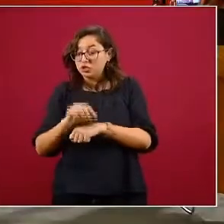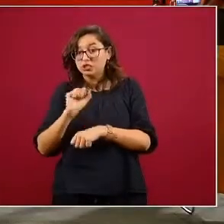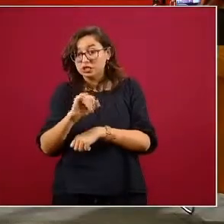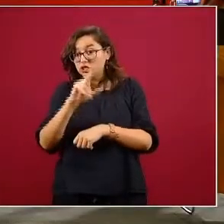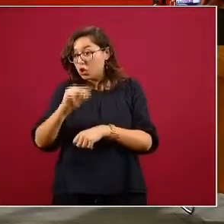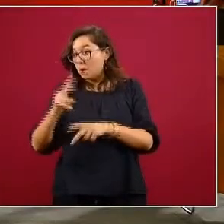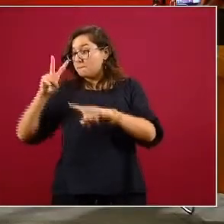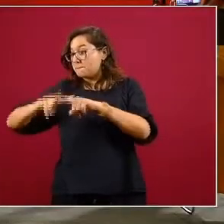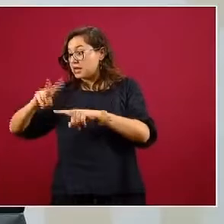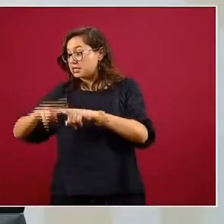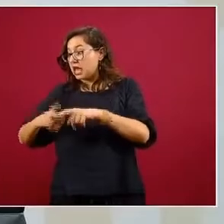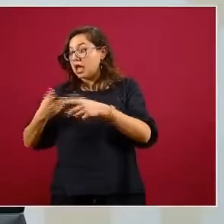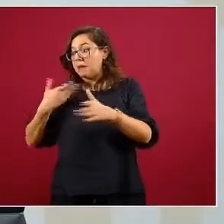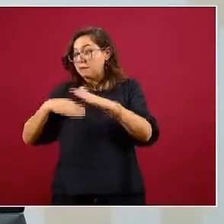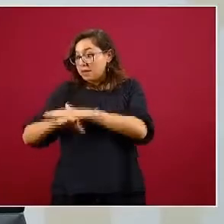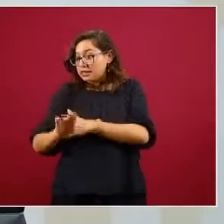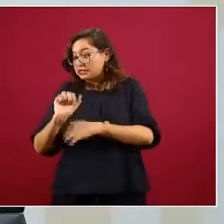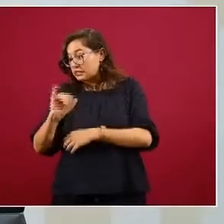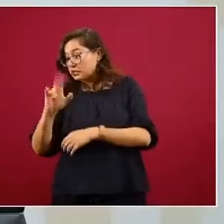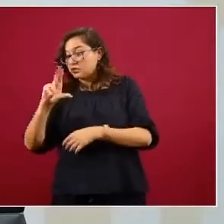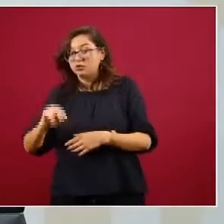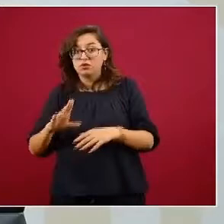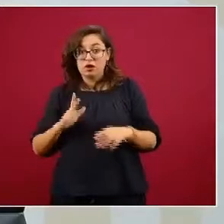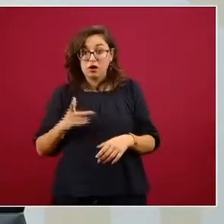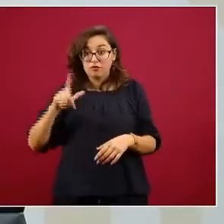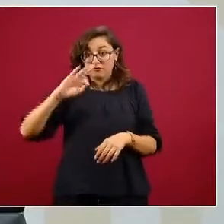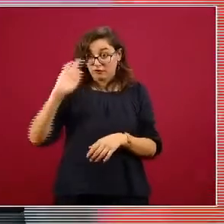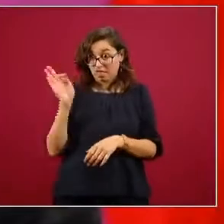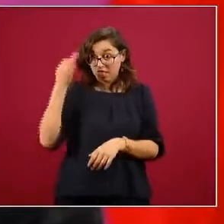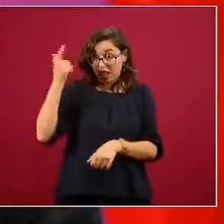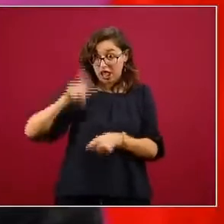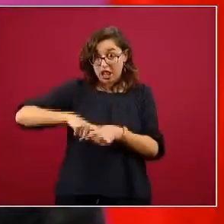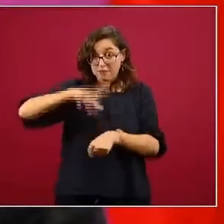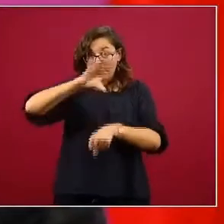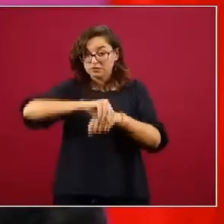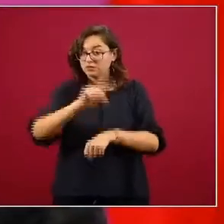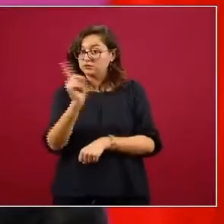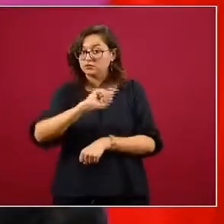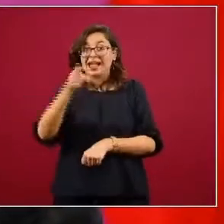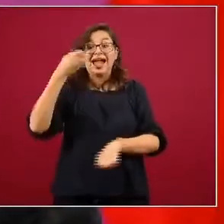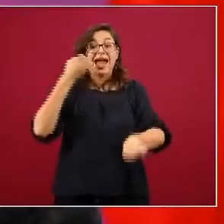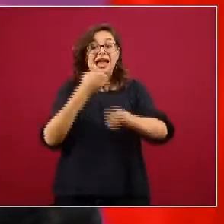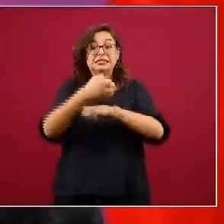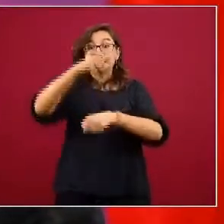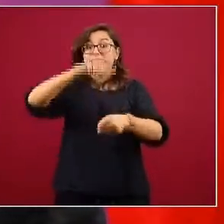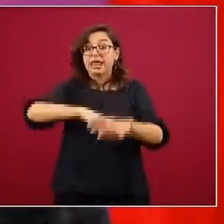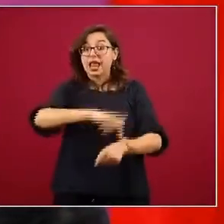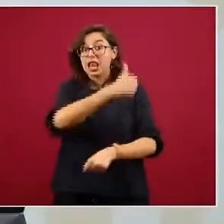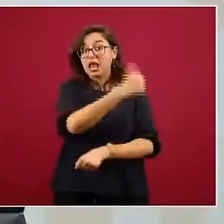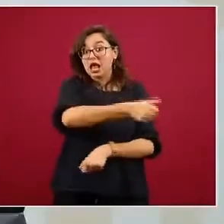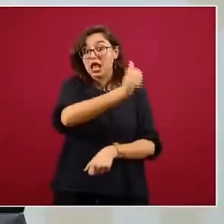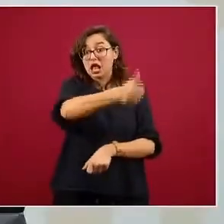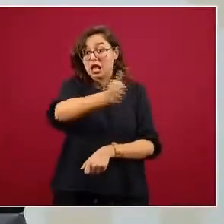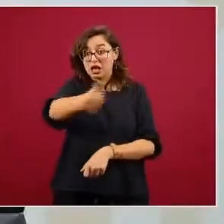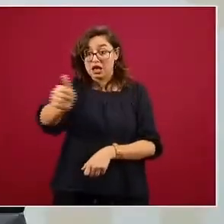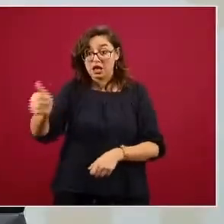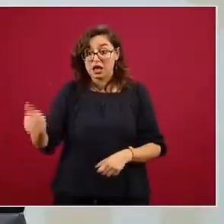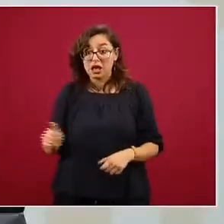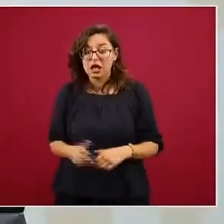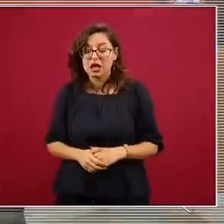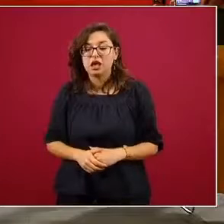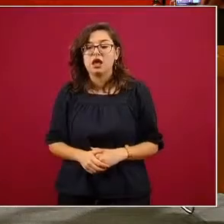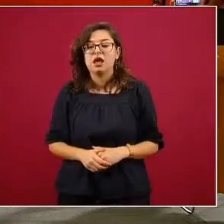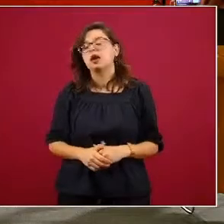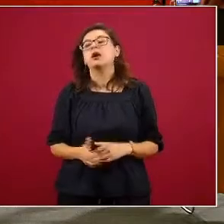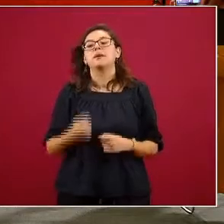no es una decisión federal, es una decisión estatal. Y por cierto, a su vez, complementada